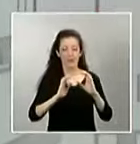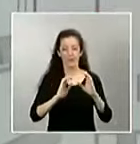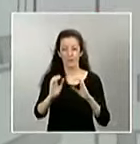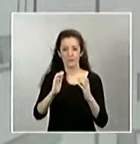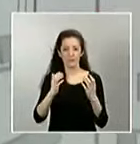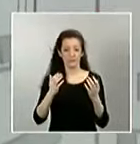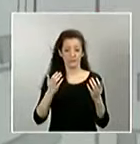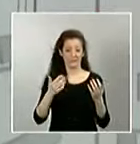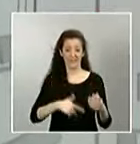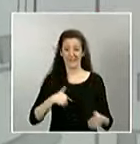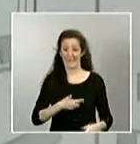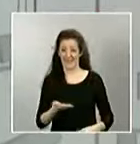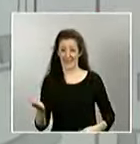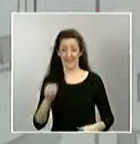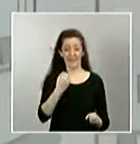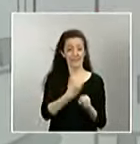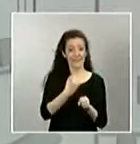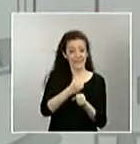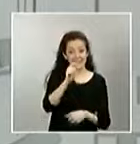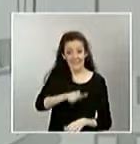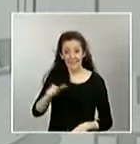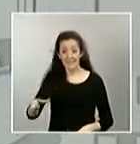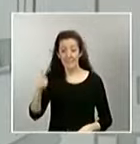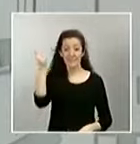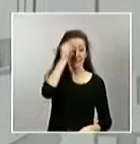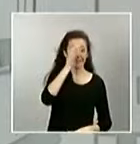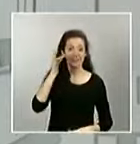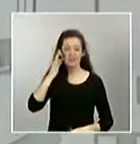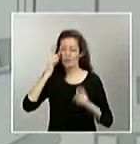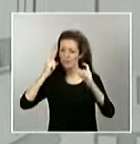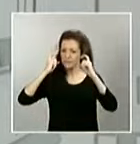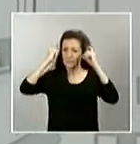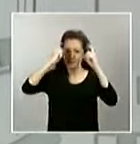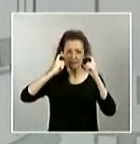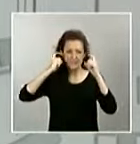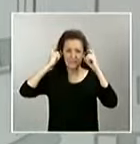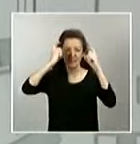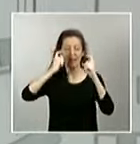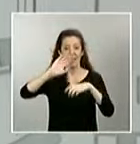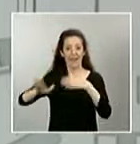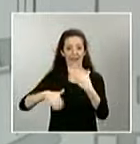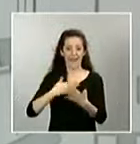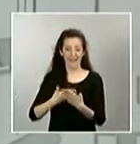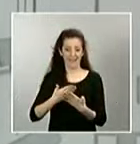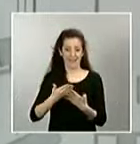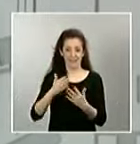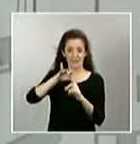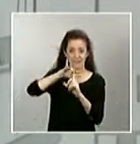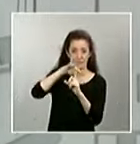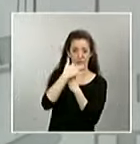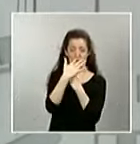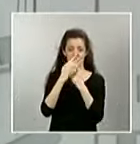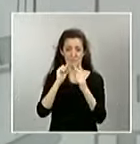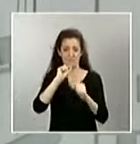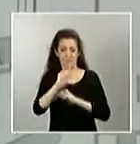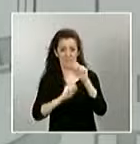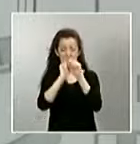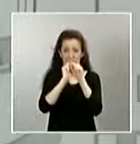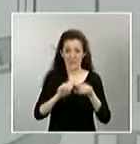Seguridad Social. Escuchamos a Yolanda Líaz. se están dejando la piel para que podamos salir cuanto antes de esta pandemia, de esta crisis